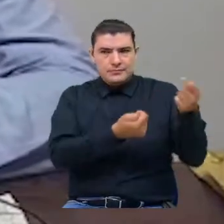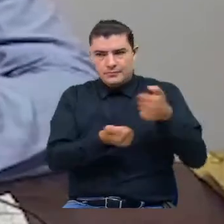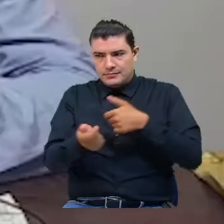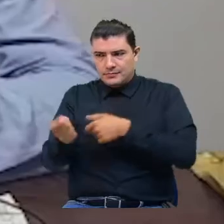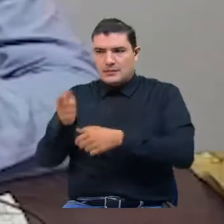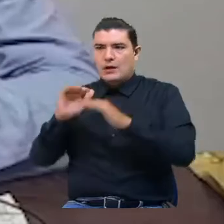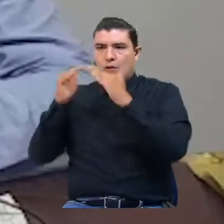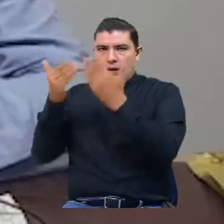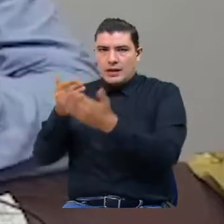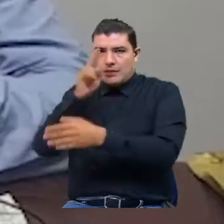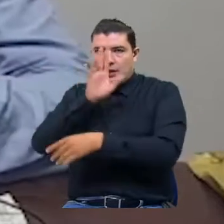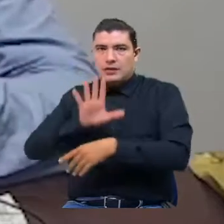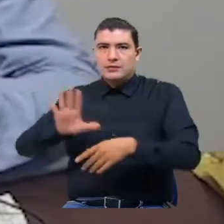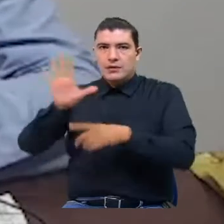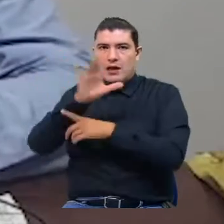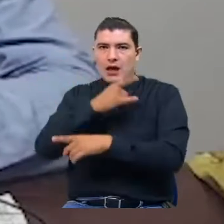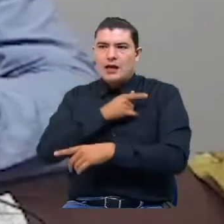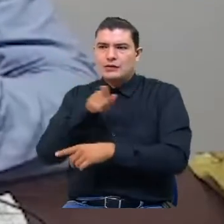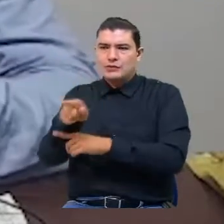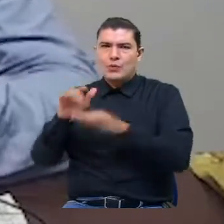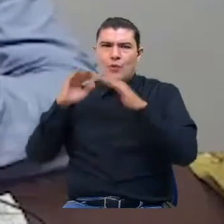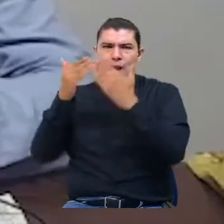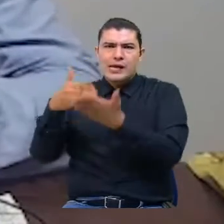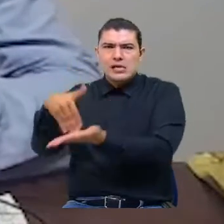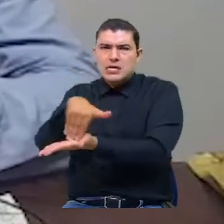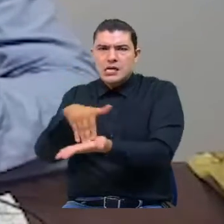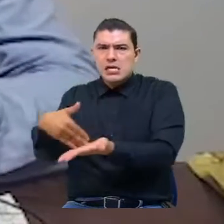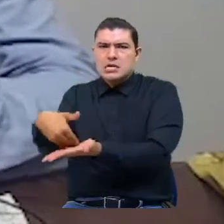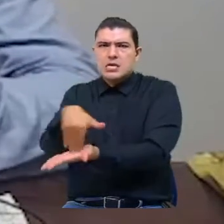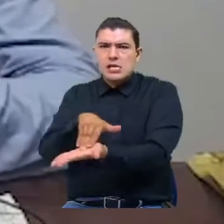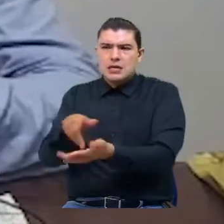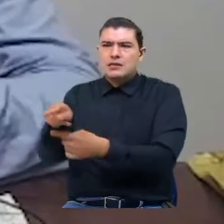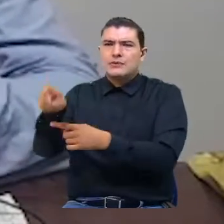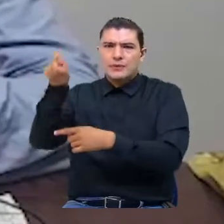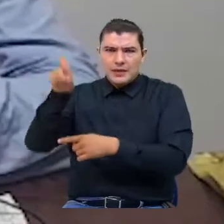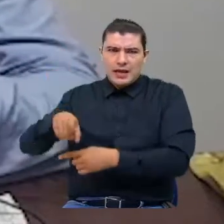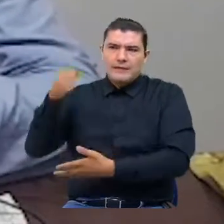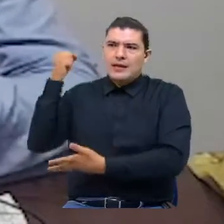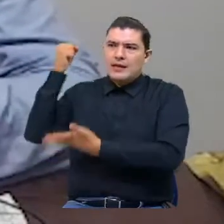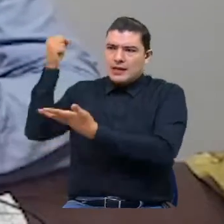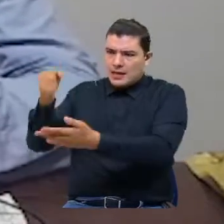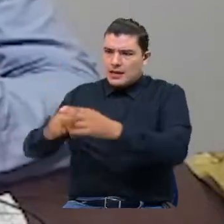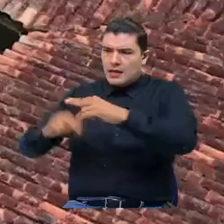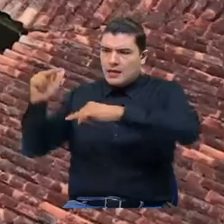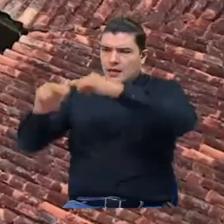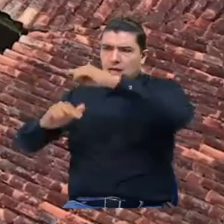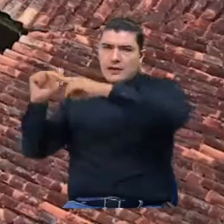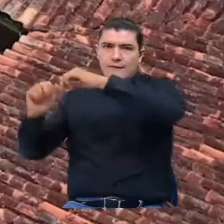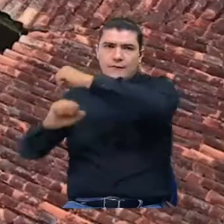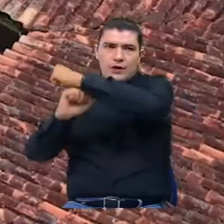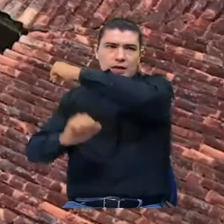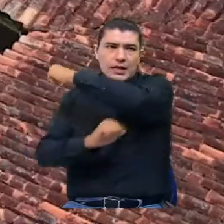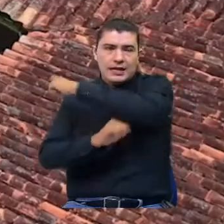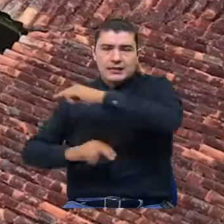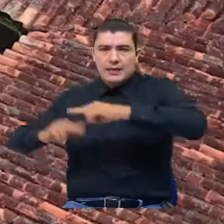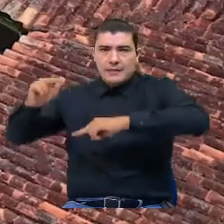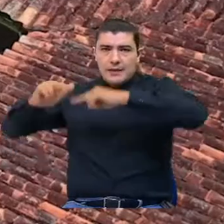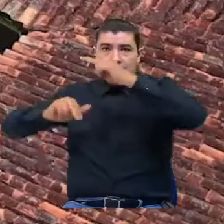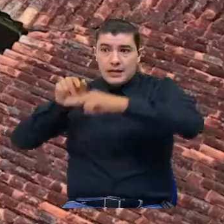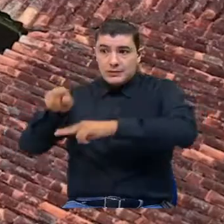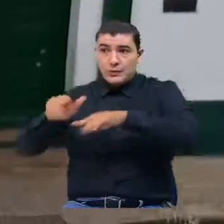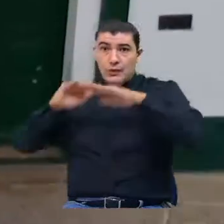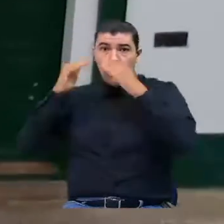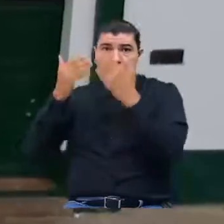Universitario, que está bastante afectado, en el cual debemos hacer unas inversiones importantes. Este es un patrimonio